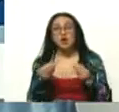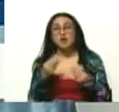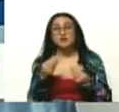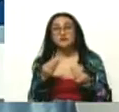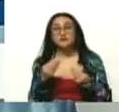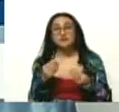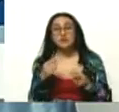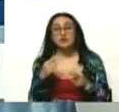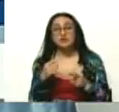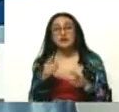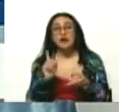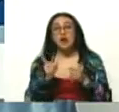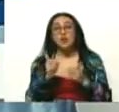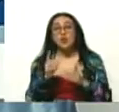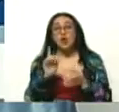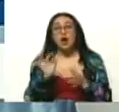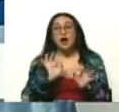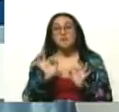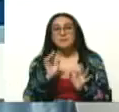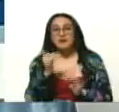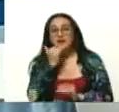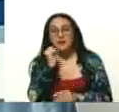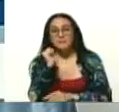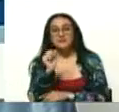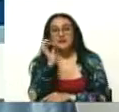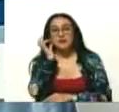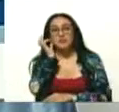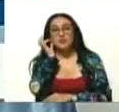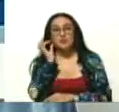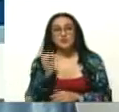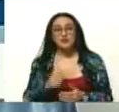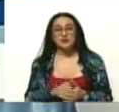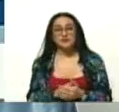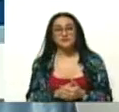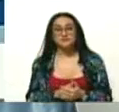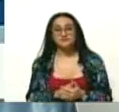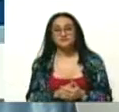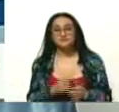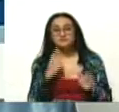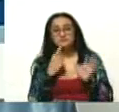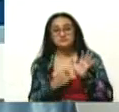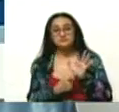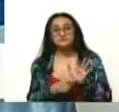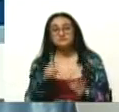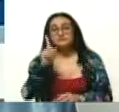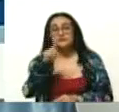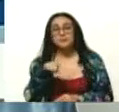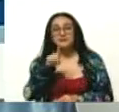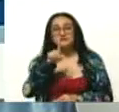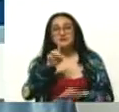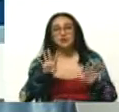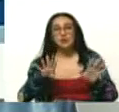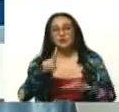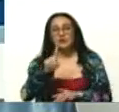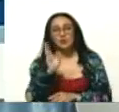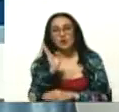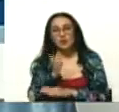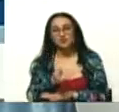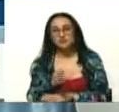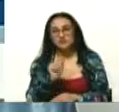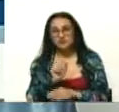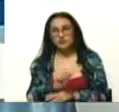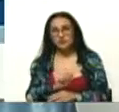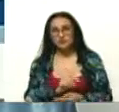y frustrados, por lo que se presentaron 1.191 acusaciones.